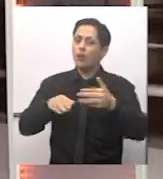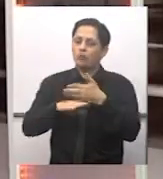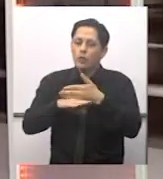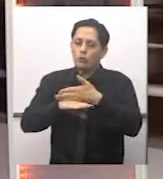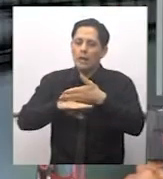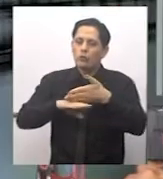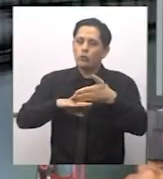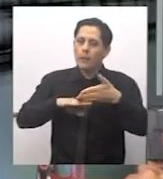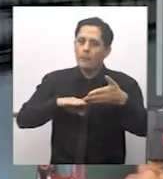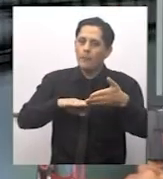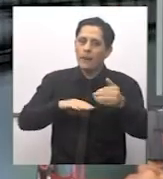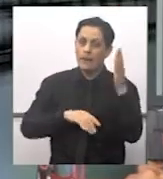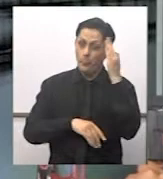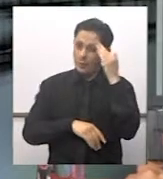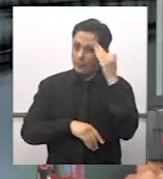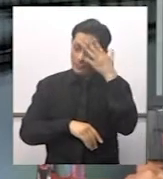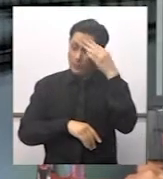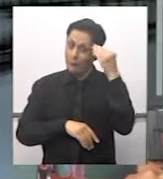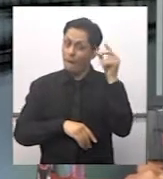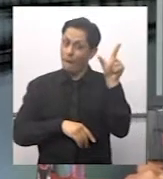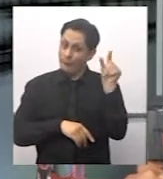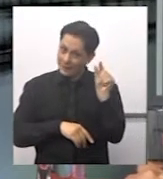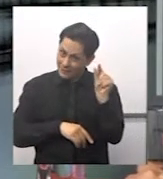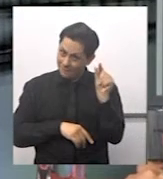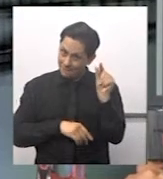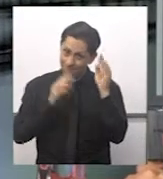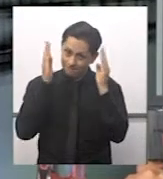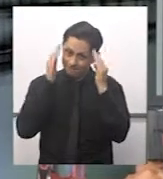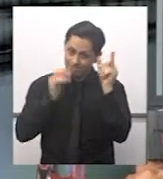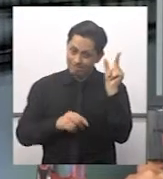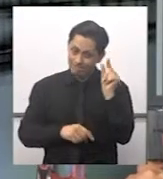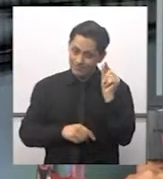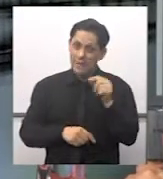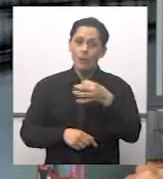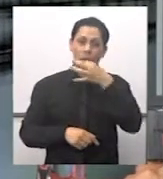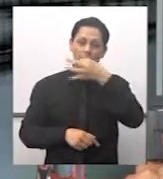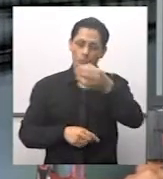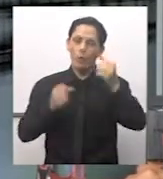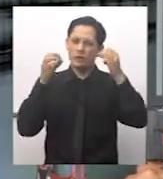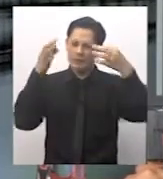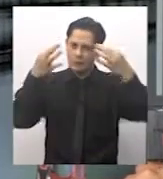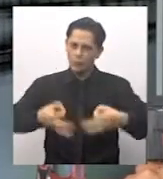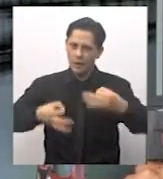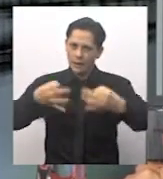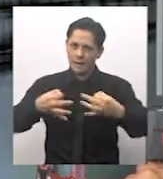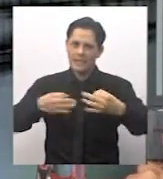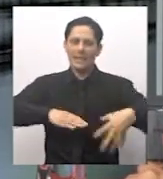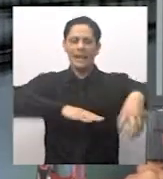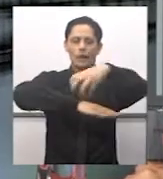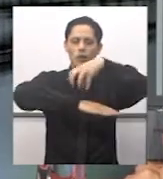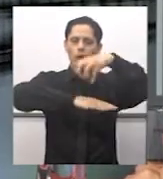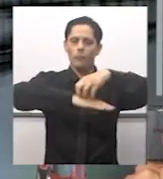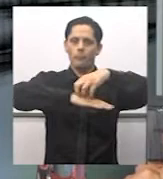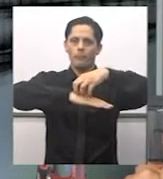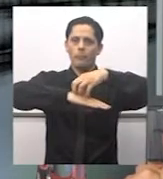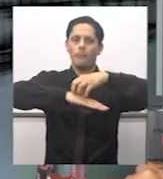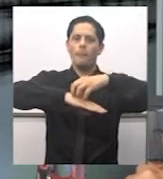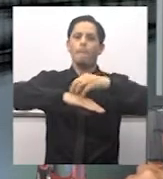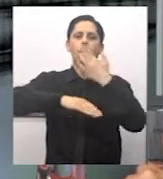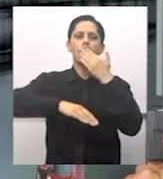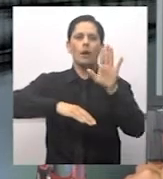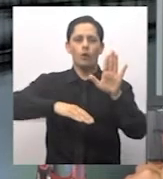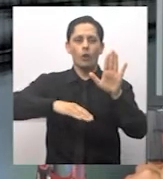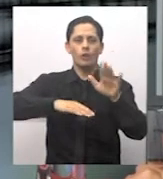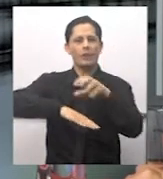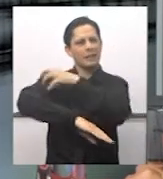le puedo asegurar que la región de Valparaíso va a quedar con la mejor red de hospitales de las regiones de Chile y con la mejor red de CESFAM